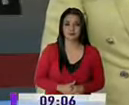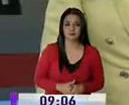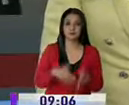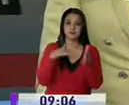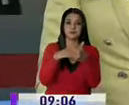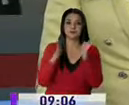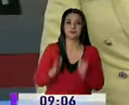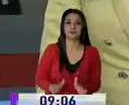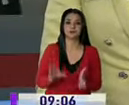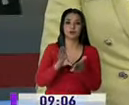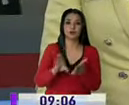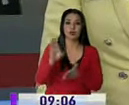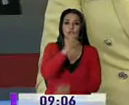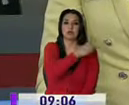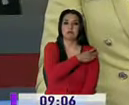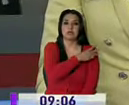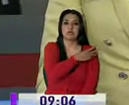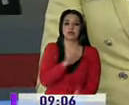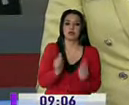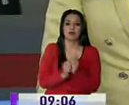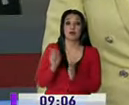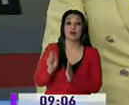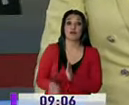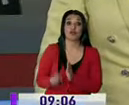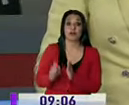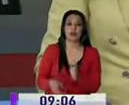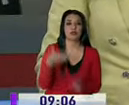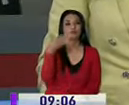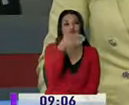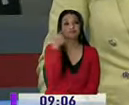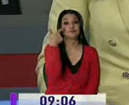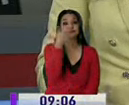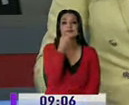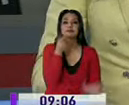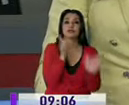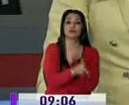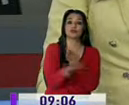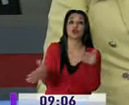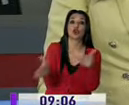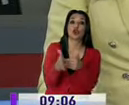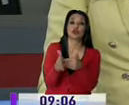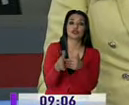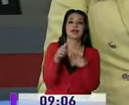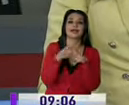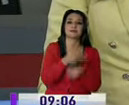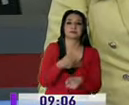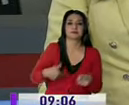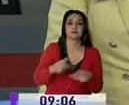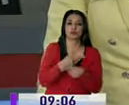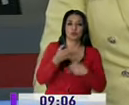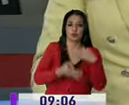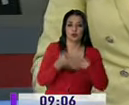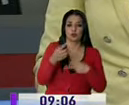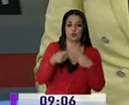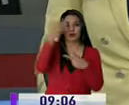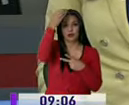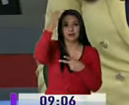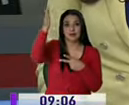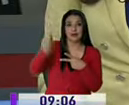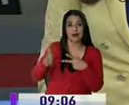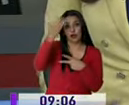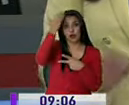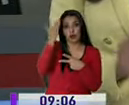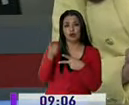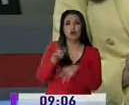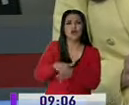Estudiantes del Colegio Mejía en compañía de su abogado colocaron una denuncia en la Fiscalía en contra de Gustavo Yalc y José Serrano por el presunto delito de